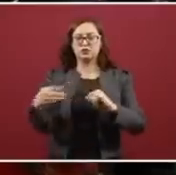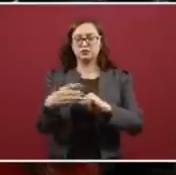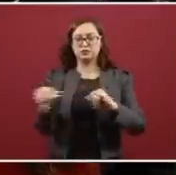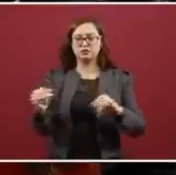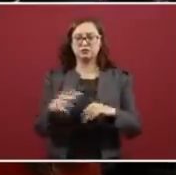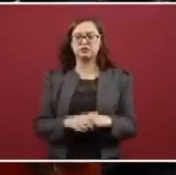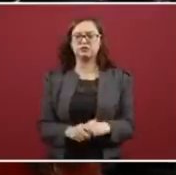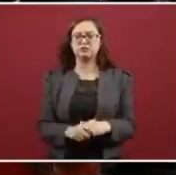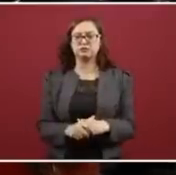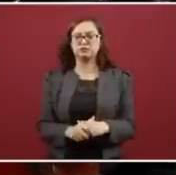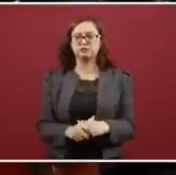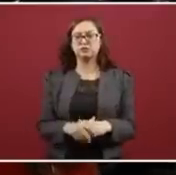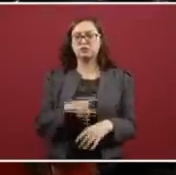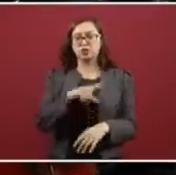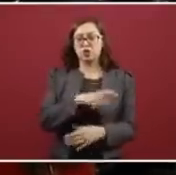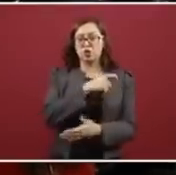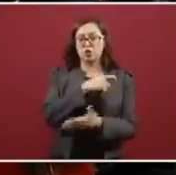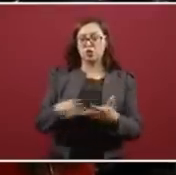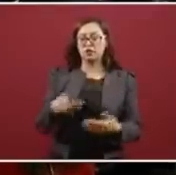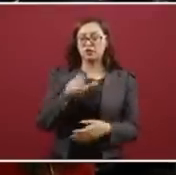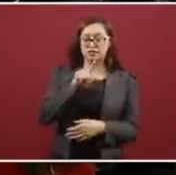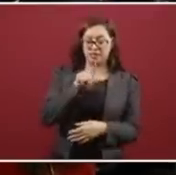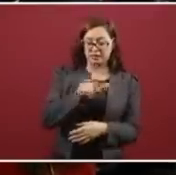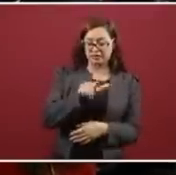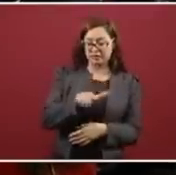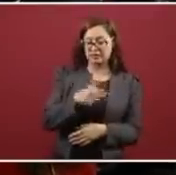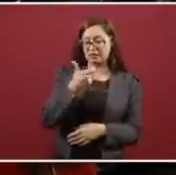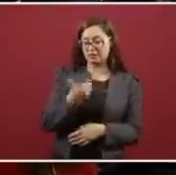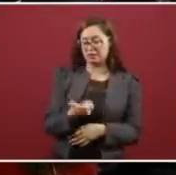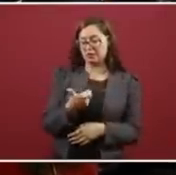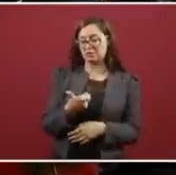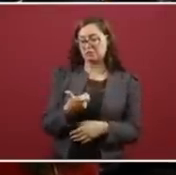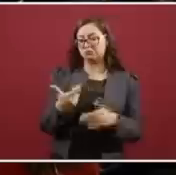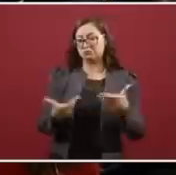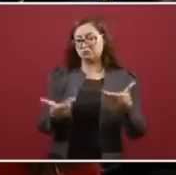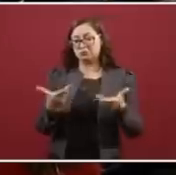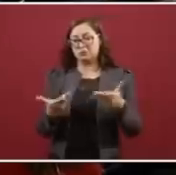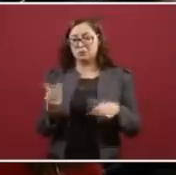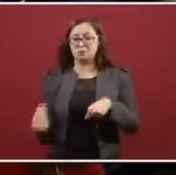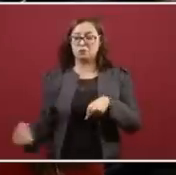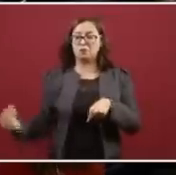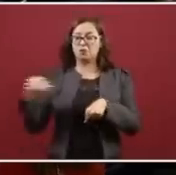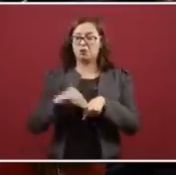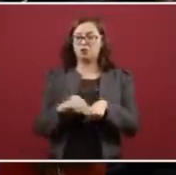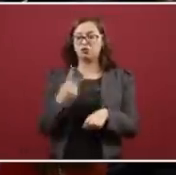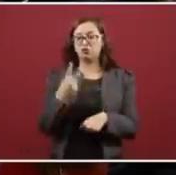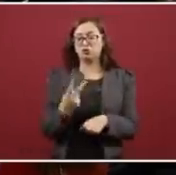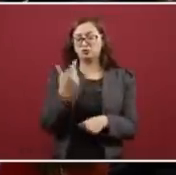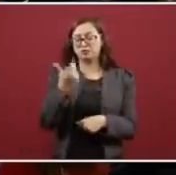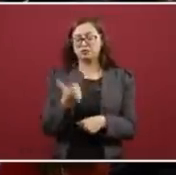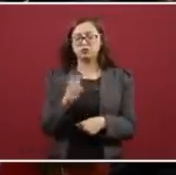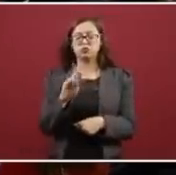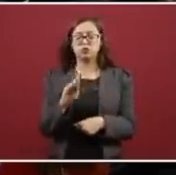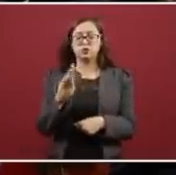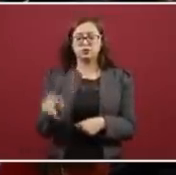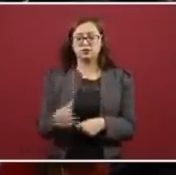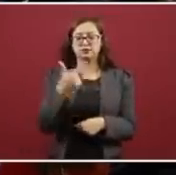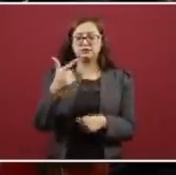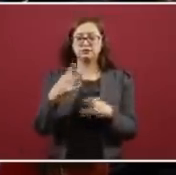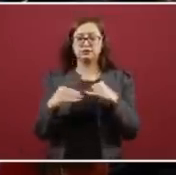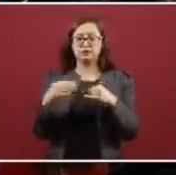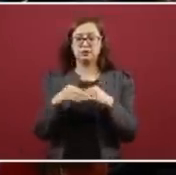precio de originación de 17 pesos con 5 centavos con un margen de 2 pesos 97 centavos por